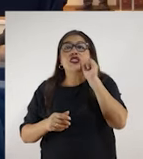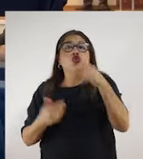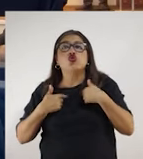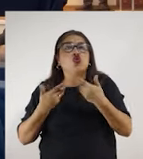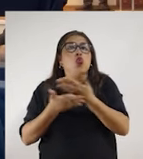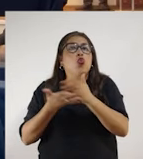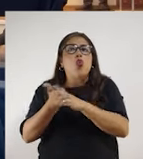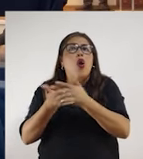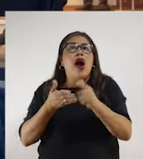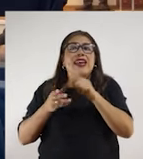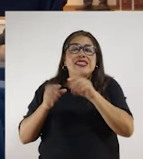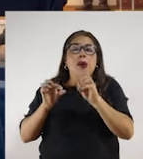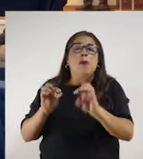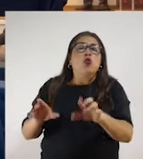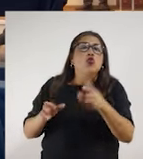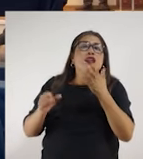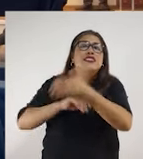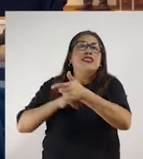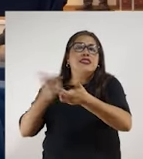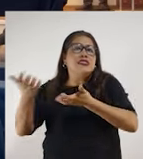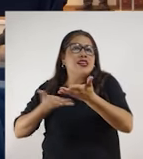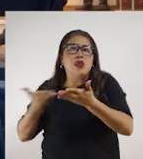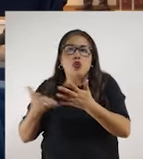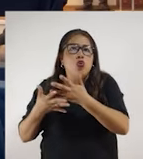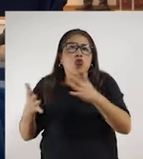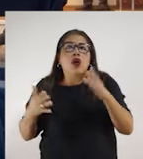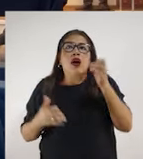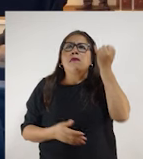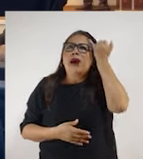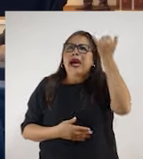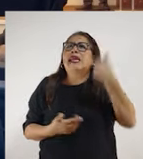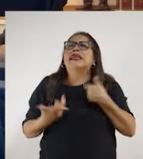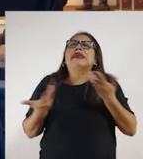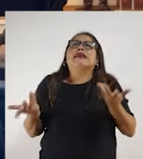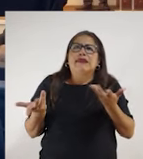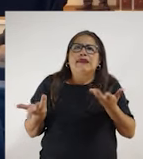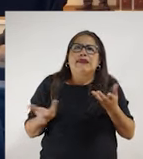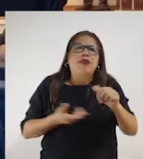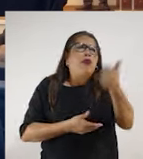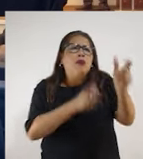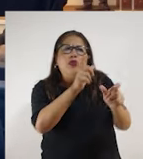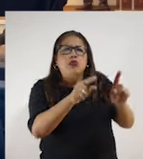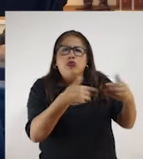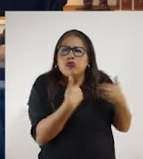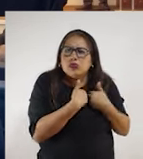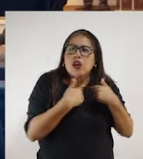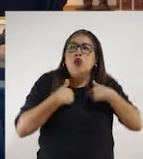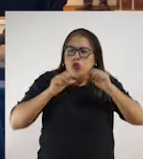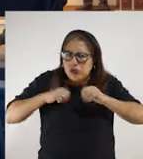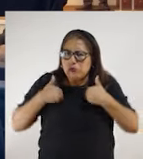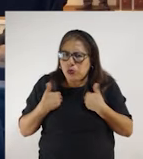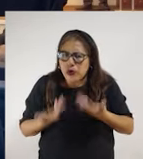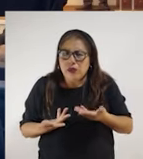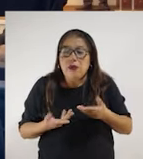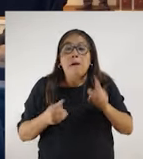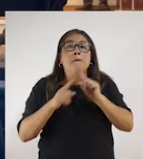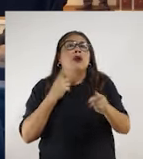si yo no hubiera tenido ese acceso al servicio, como muchas personas no lo tienen, es